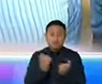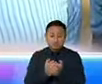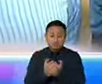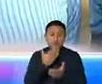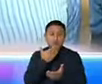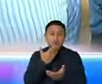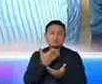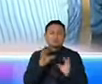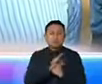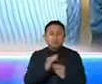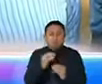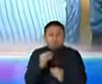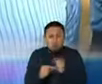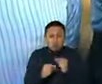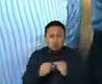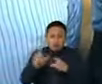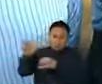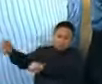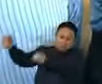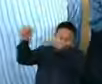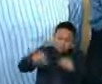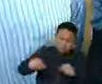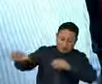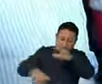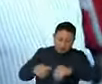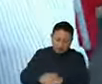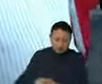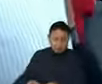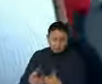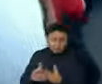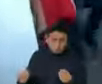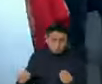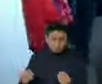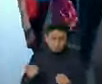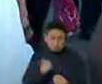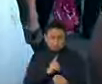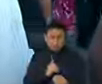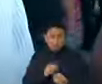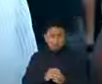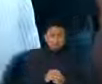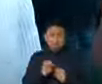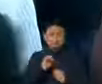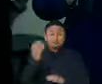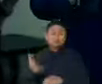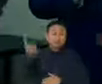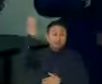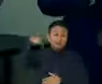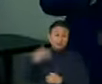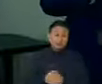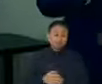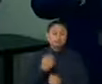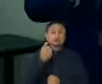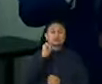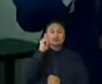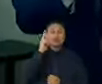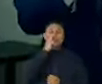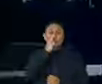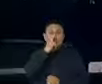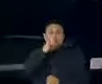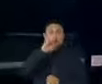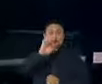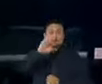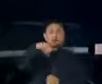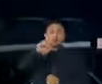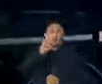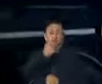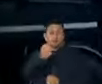limpiando poco a poco los contenedores, pero esa no es la solución. Posterior a este pronunciamiento que se hizo días atrás, el pasado 11 de junio, EMASEO confirmó que